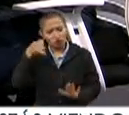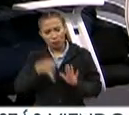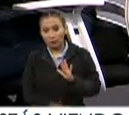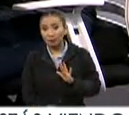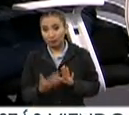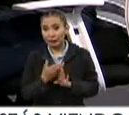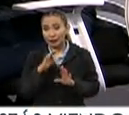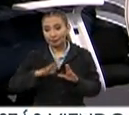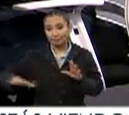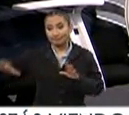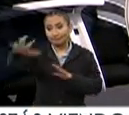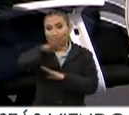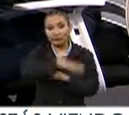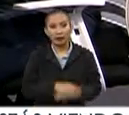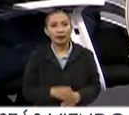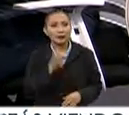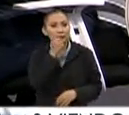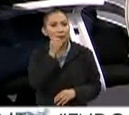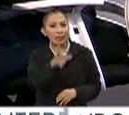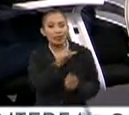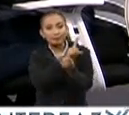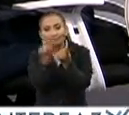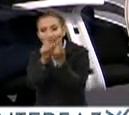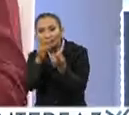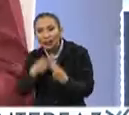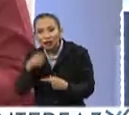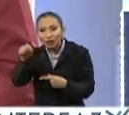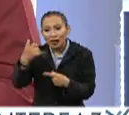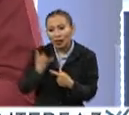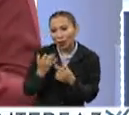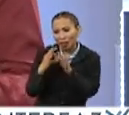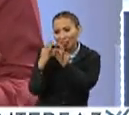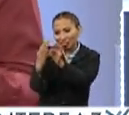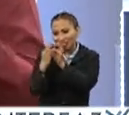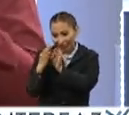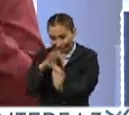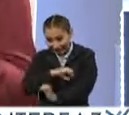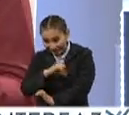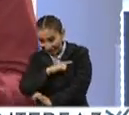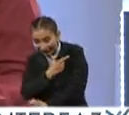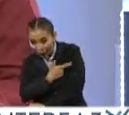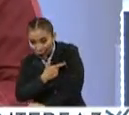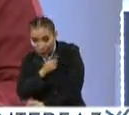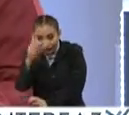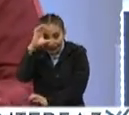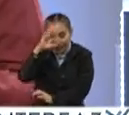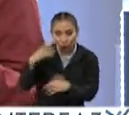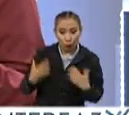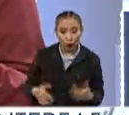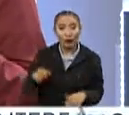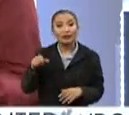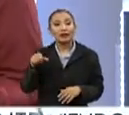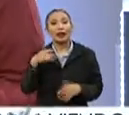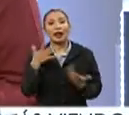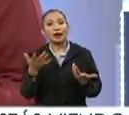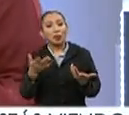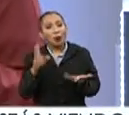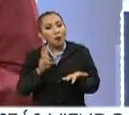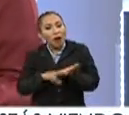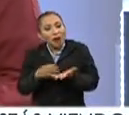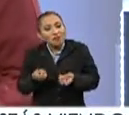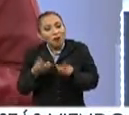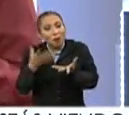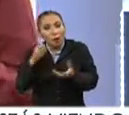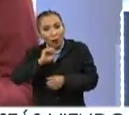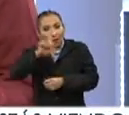también tan inabarcable, ¿no? Claro, es muy padre convivir con personas que tienen tus mismos intereses. En este caso, el gusto por la ciencia te enriquece mucho